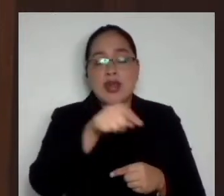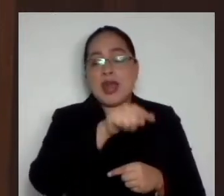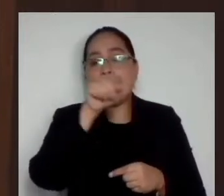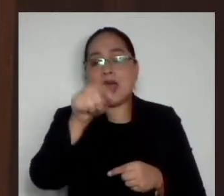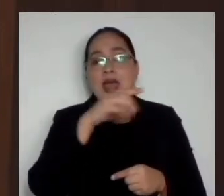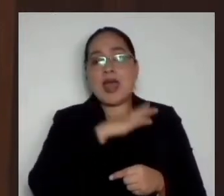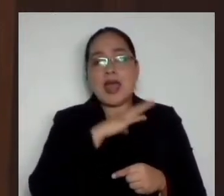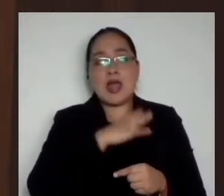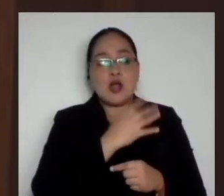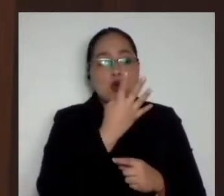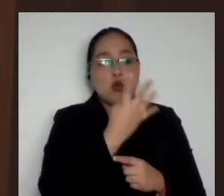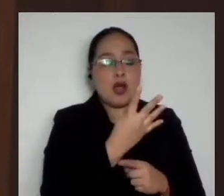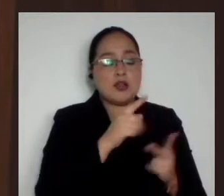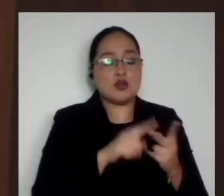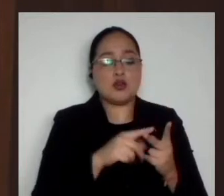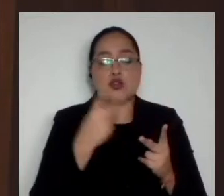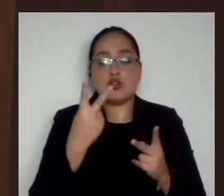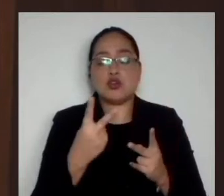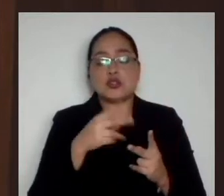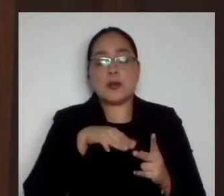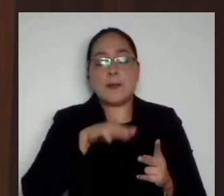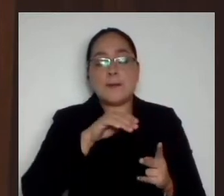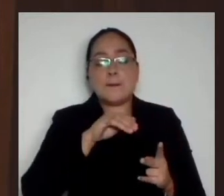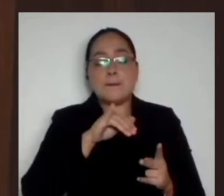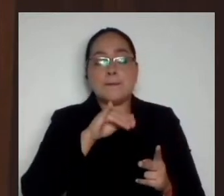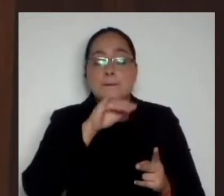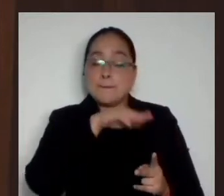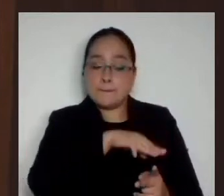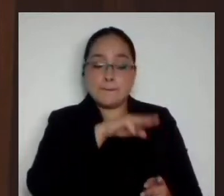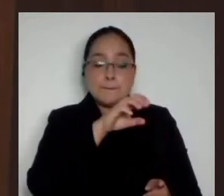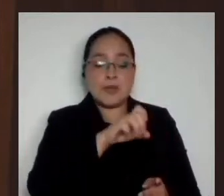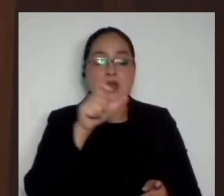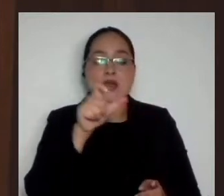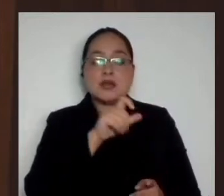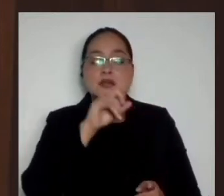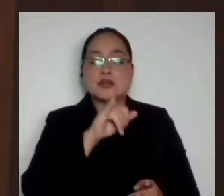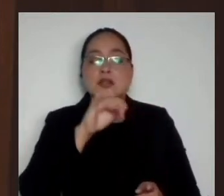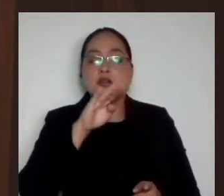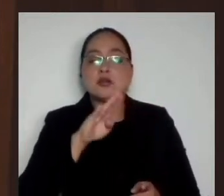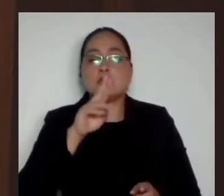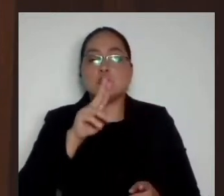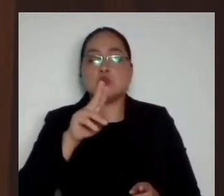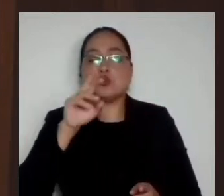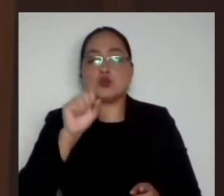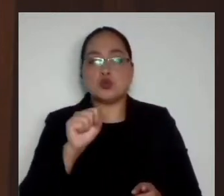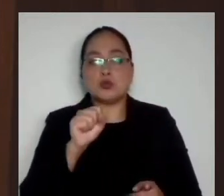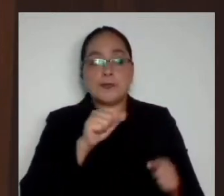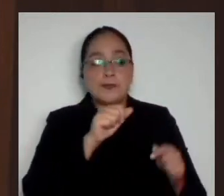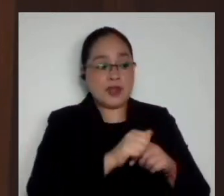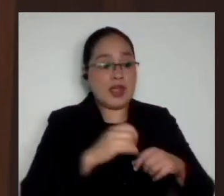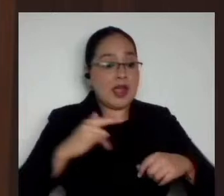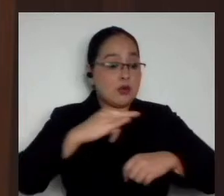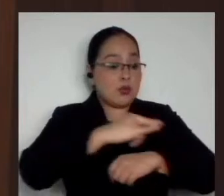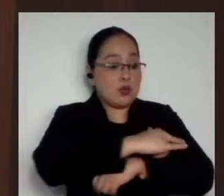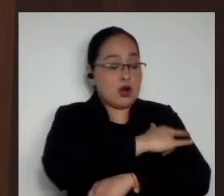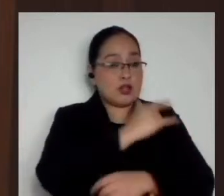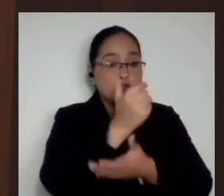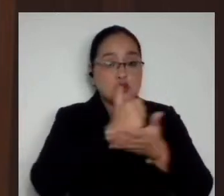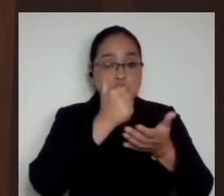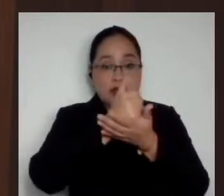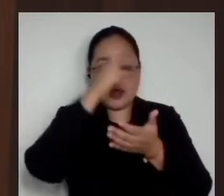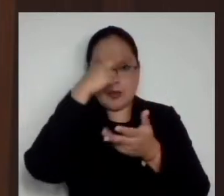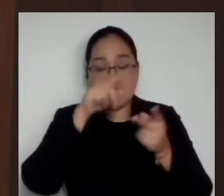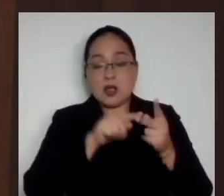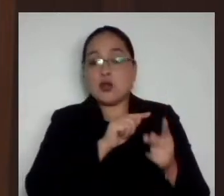4 y la 2 del Mexibus, que va a conectar el aeropuerto de la Ciudad de México con el